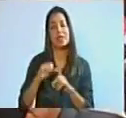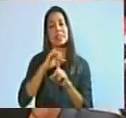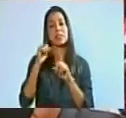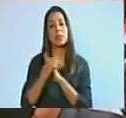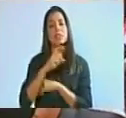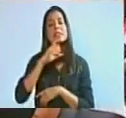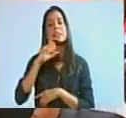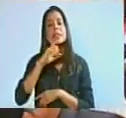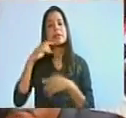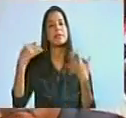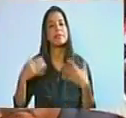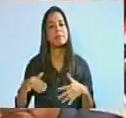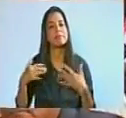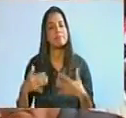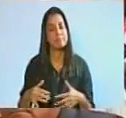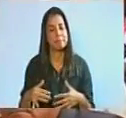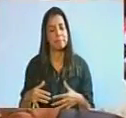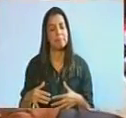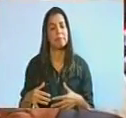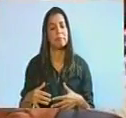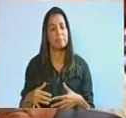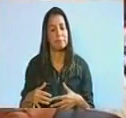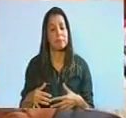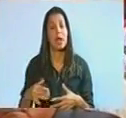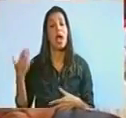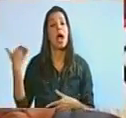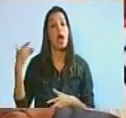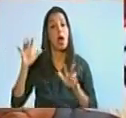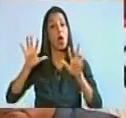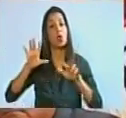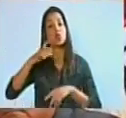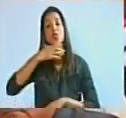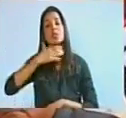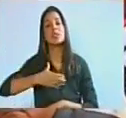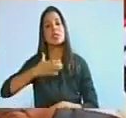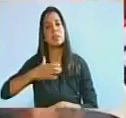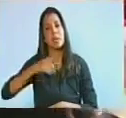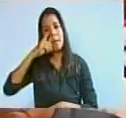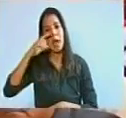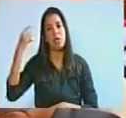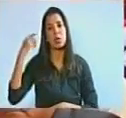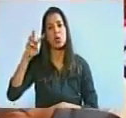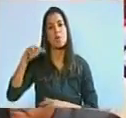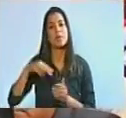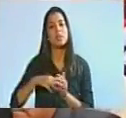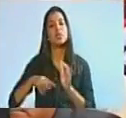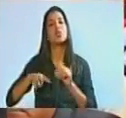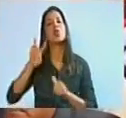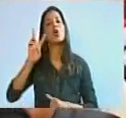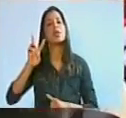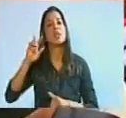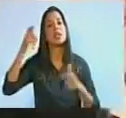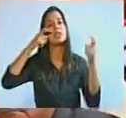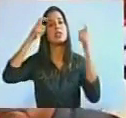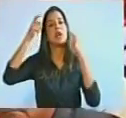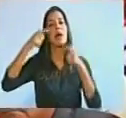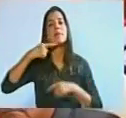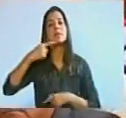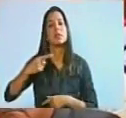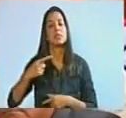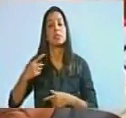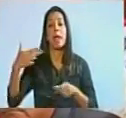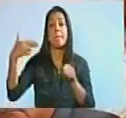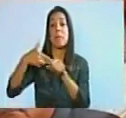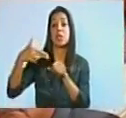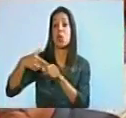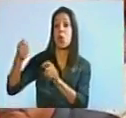difíciles, como nos lo decía el pasado 8 de diciembre del año 2012 nuestro comandante Chávez. La caída de los precios del